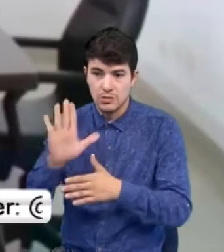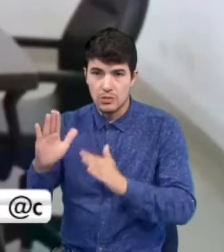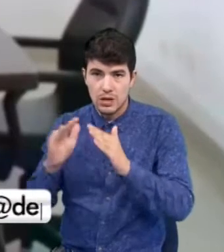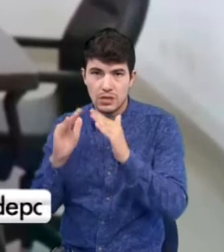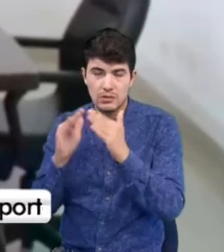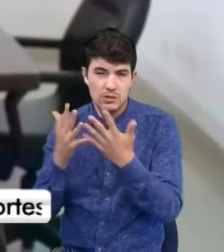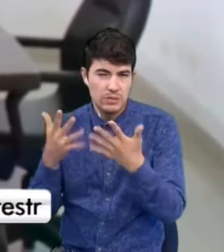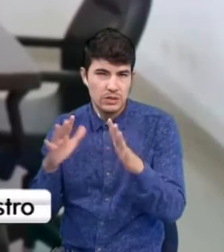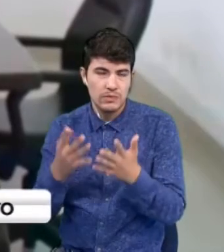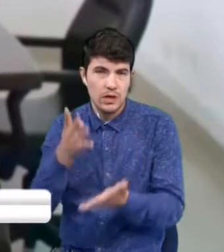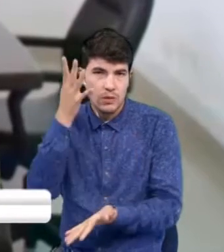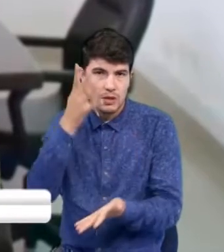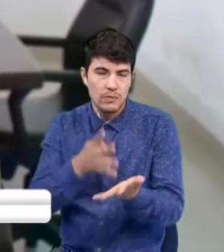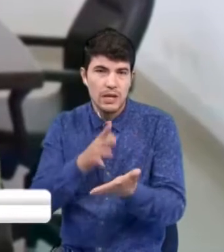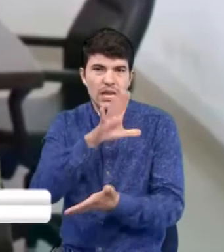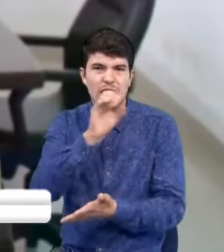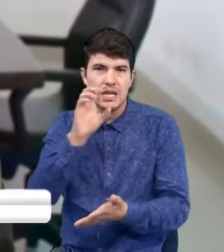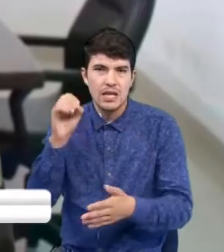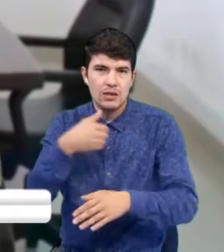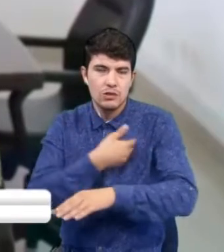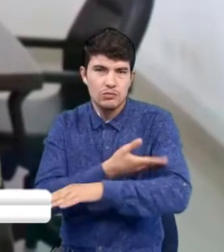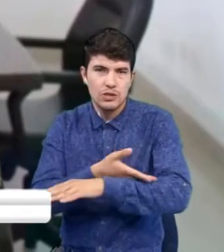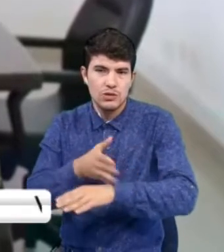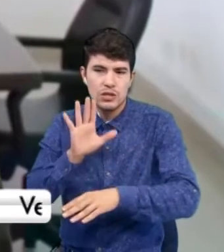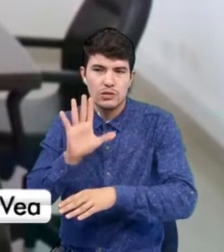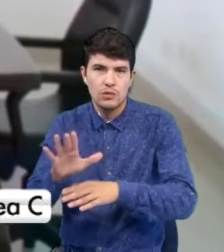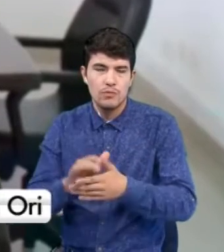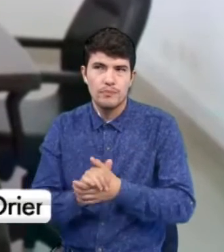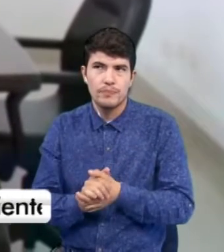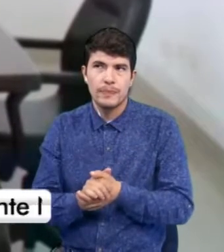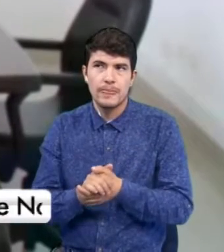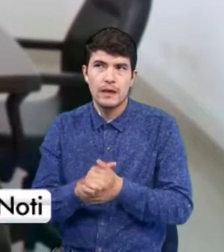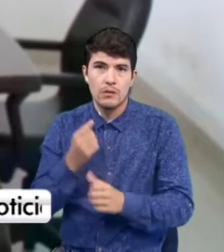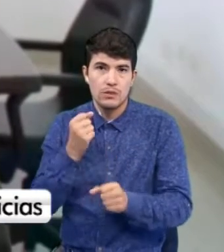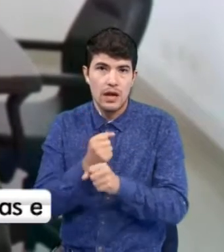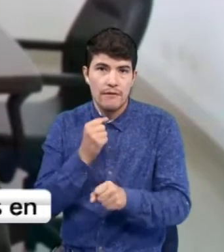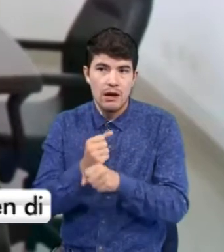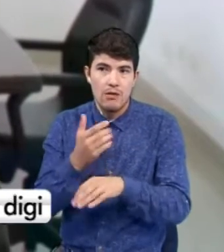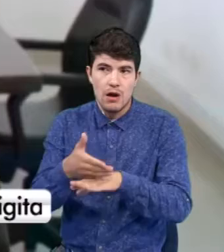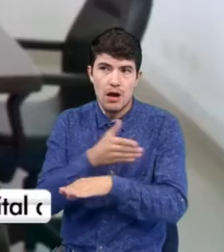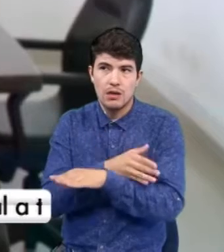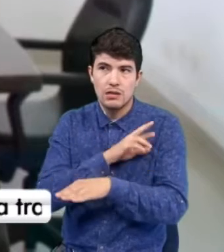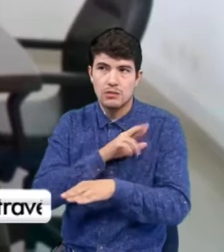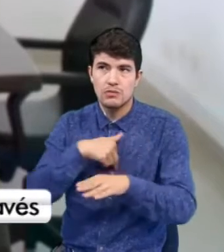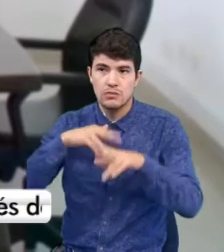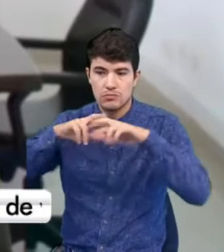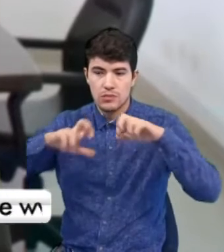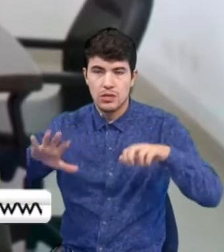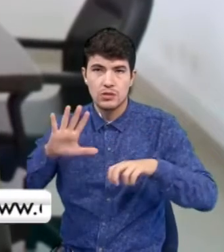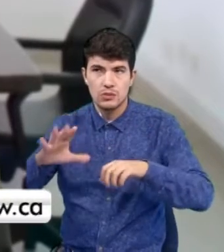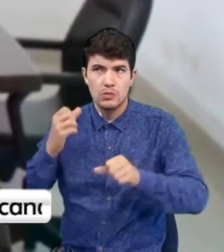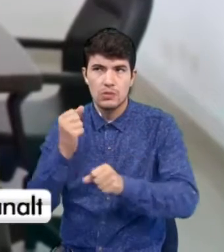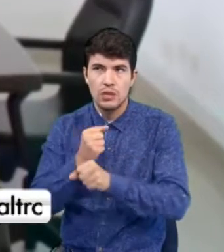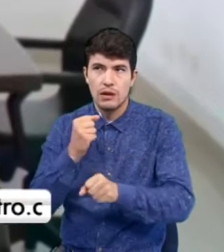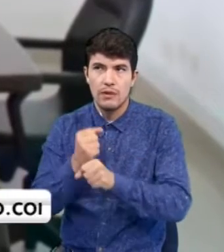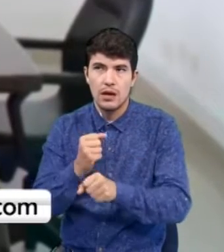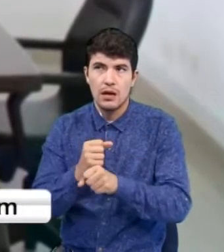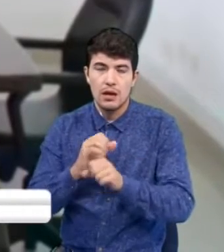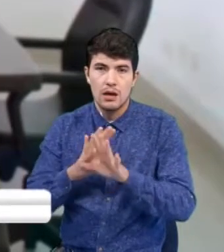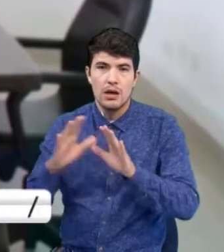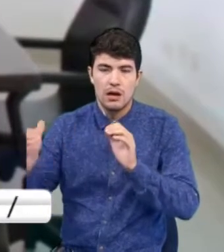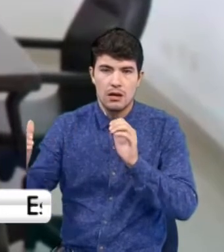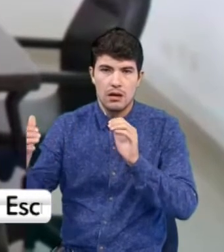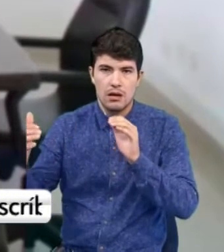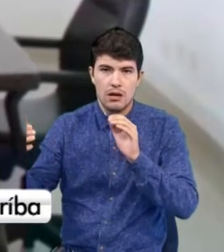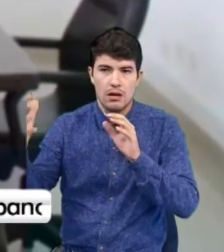están avaluados en más de 4.500 millones. Es un trabajo investigativo y, vuelvo y repito, muy articulado con la